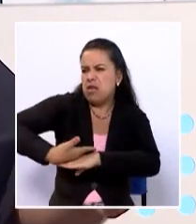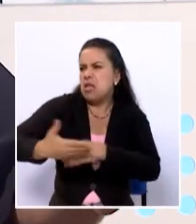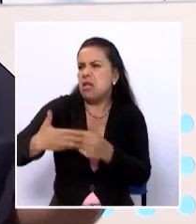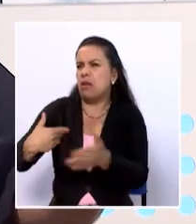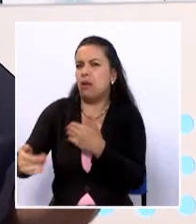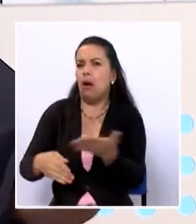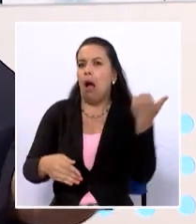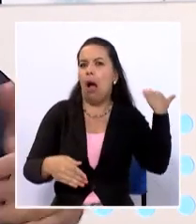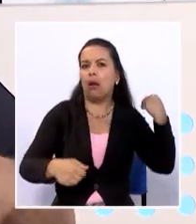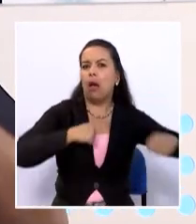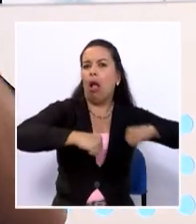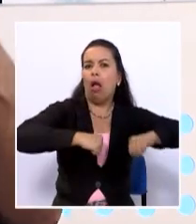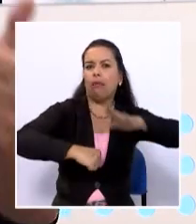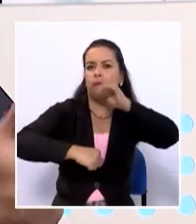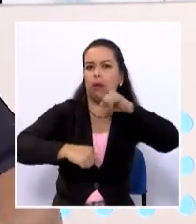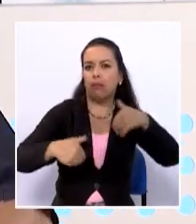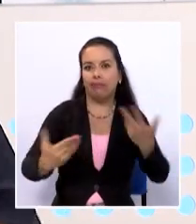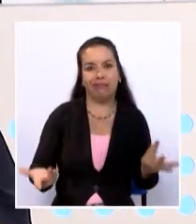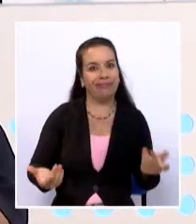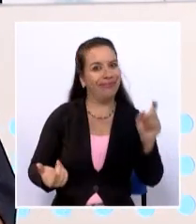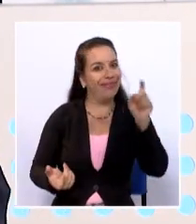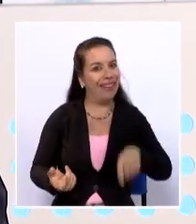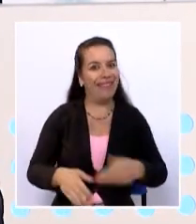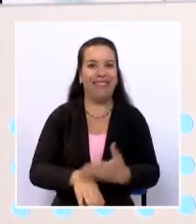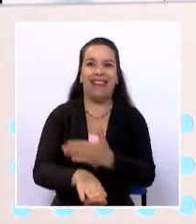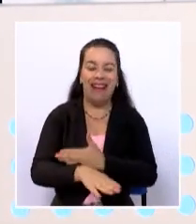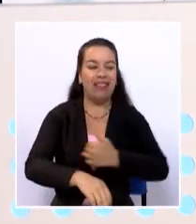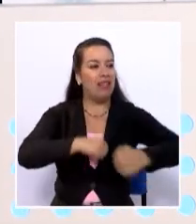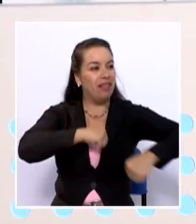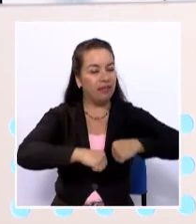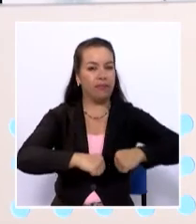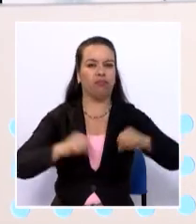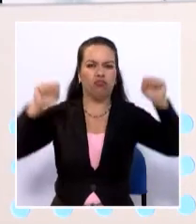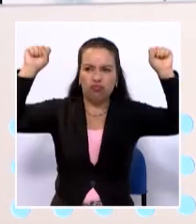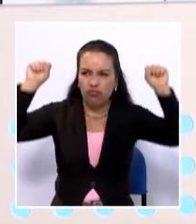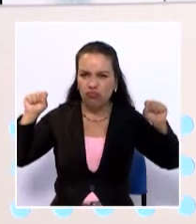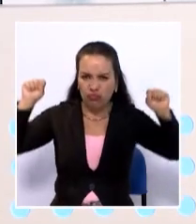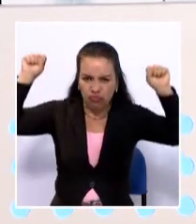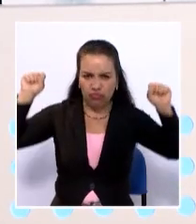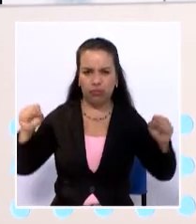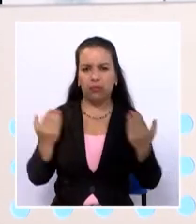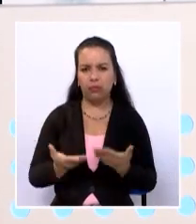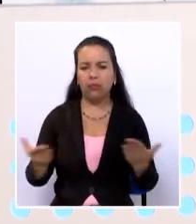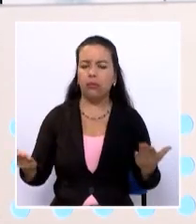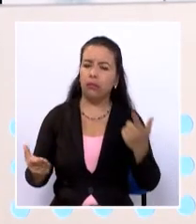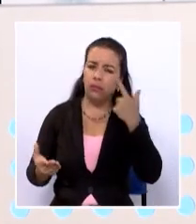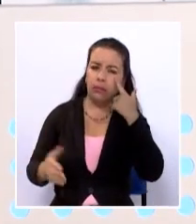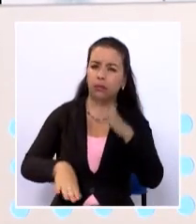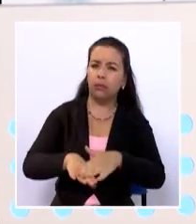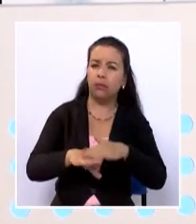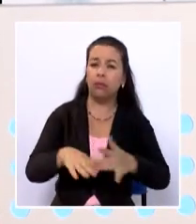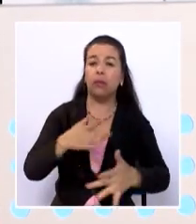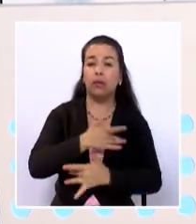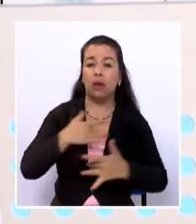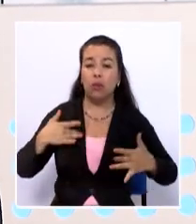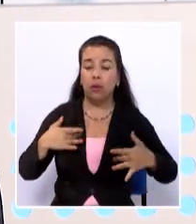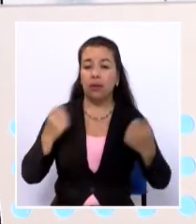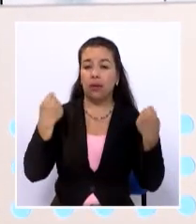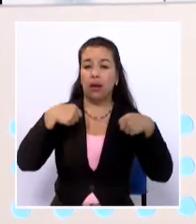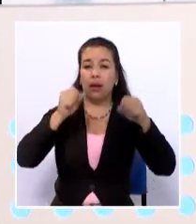años atrás no venía siendo un proceso de fortalecimiento muscular tonificación una cosa que se nos olvida es que la salud de las articulaciones